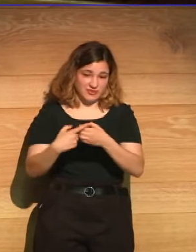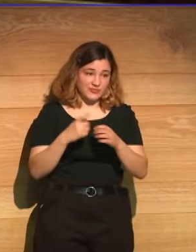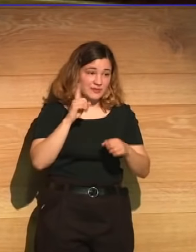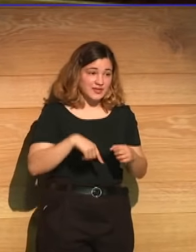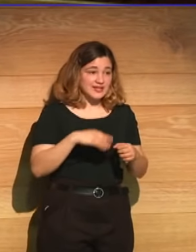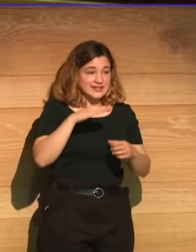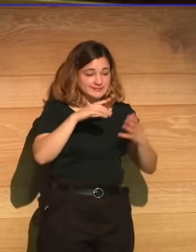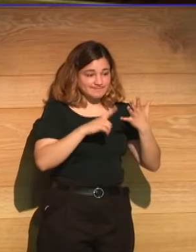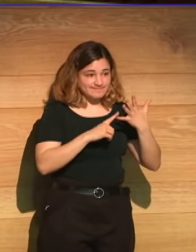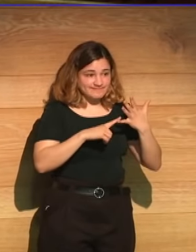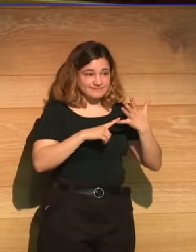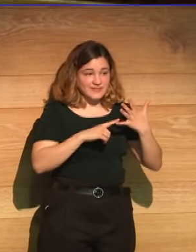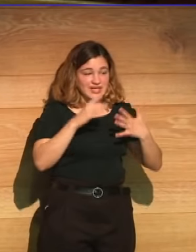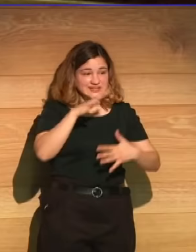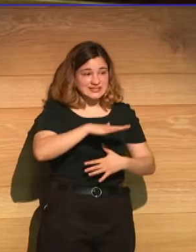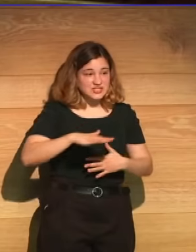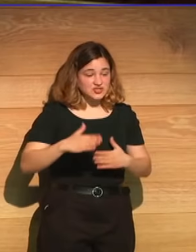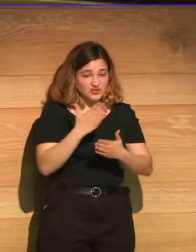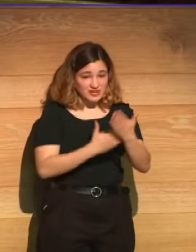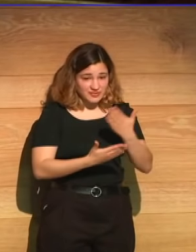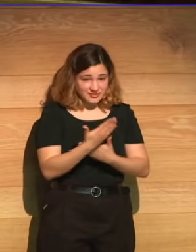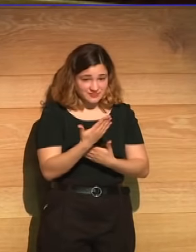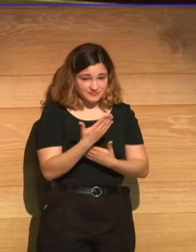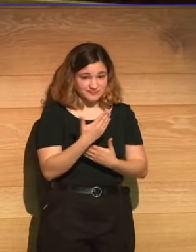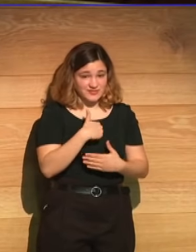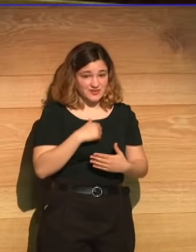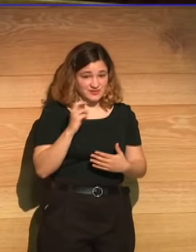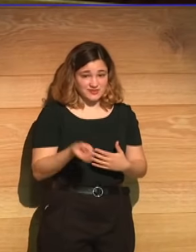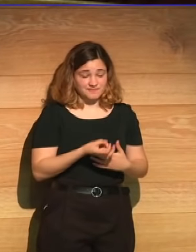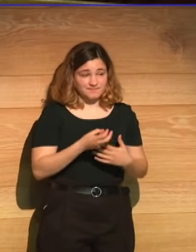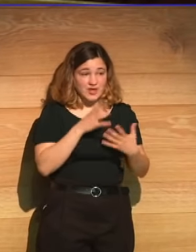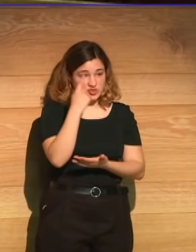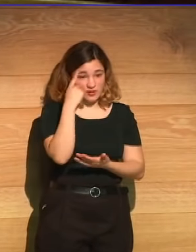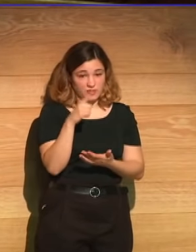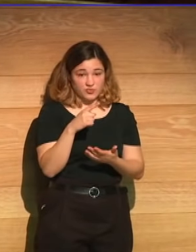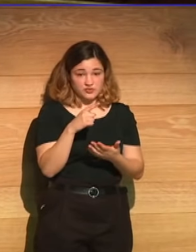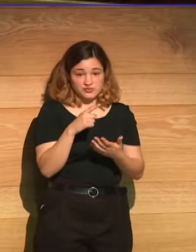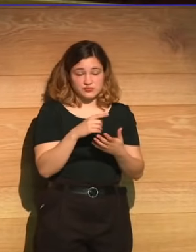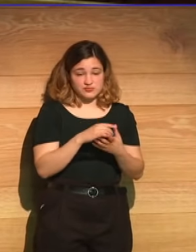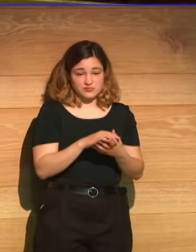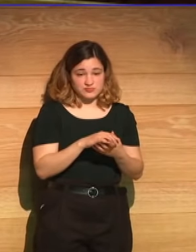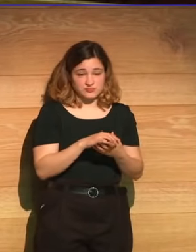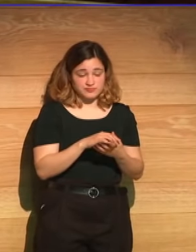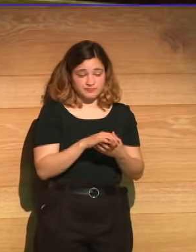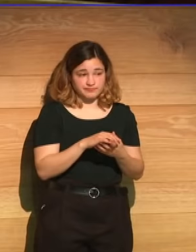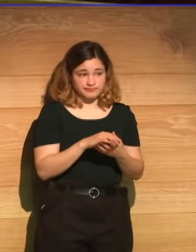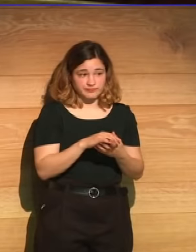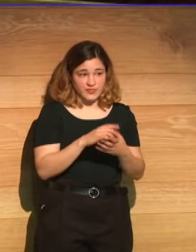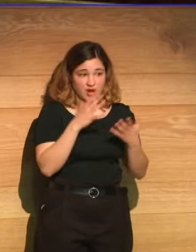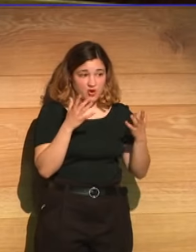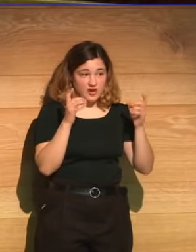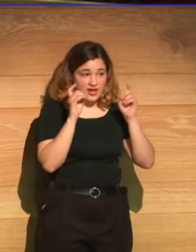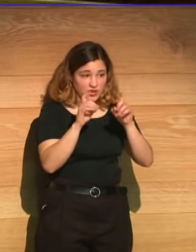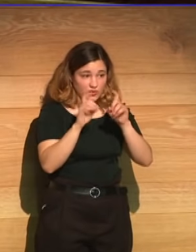discapacidad, que ya tenían enormes dificultades de acceso. La pandemia no ha hecho más que ponerlo más difícil. El dinamismo de innovación educativa que hemos visto ha